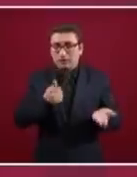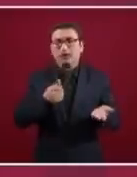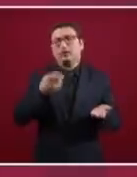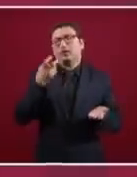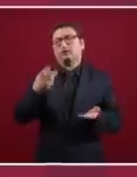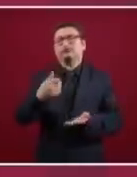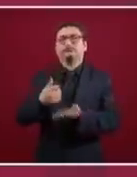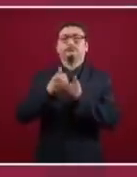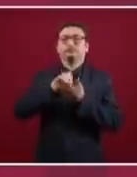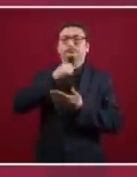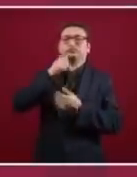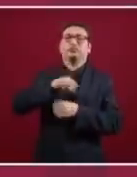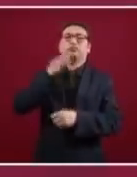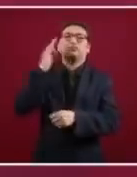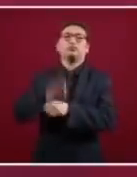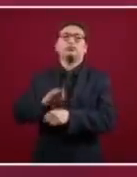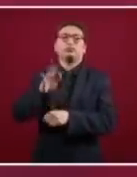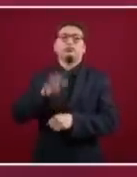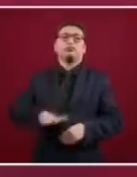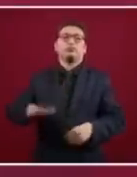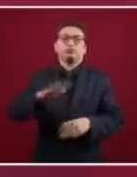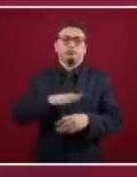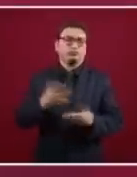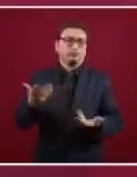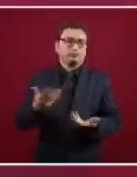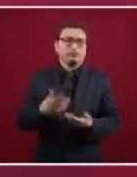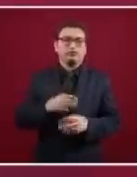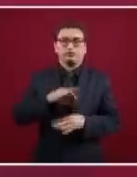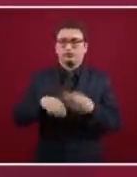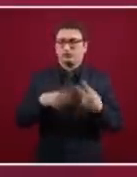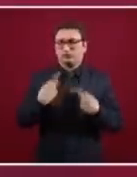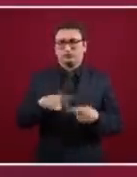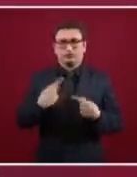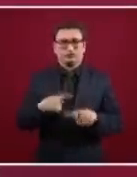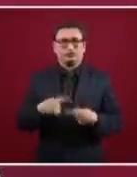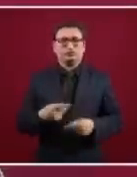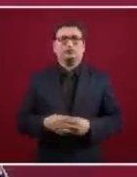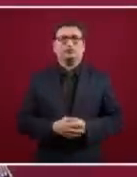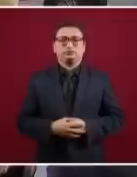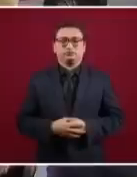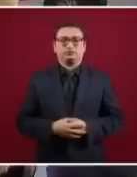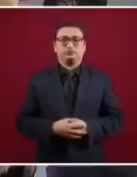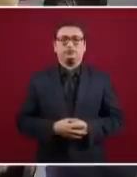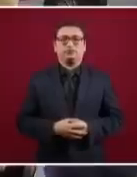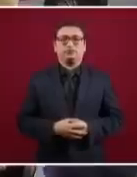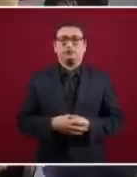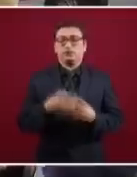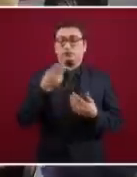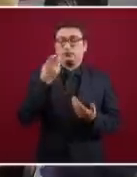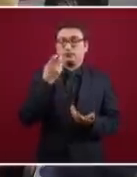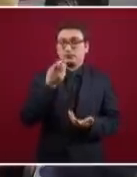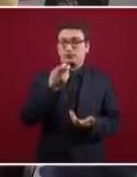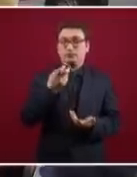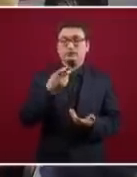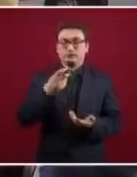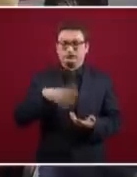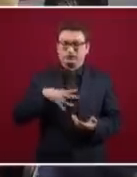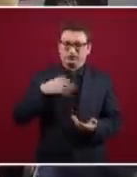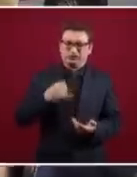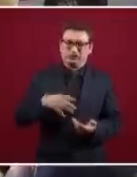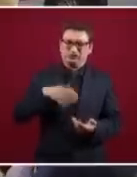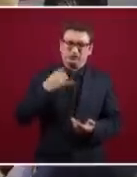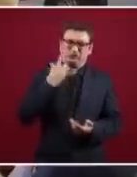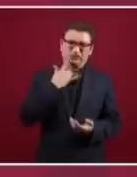esta naturaleza en beneficio de derechohabientes el personal del ejército es el esfuerzo siempre es